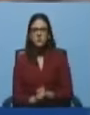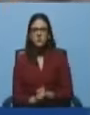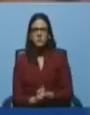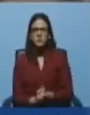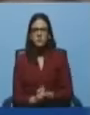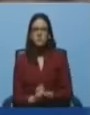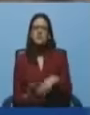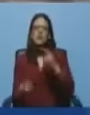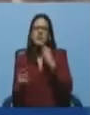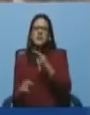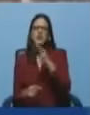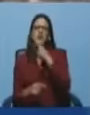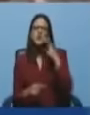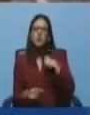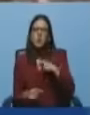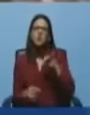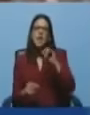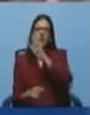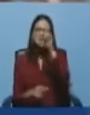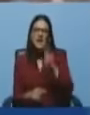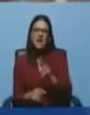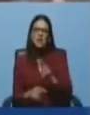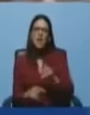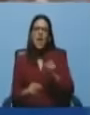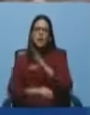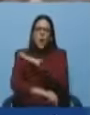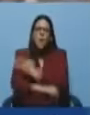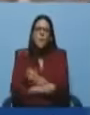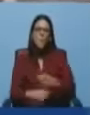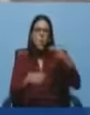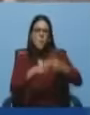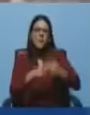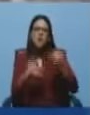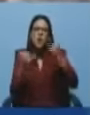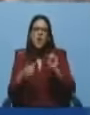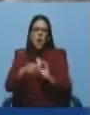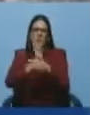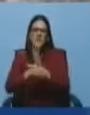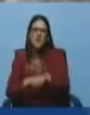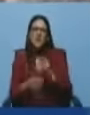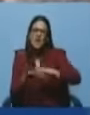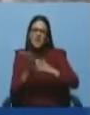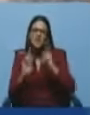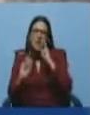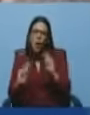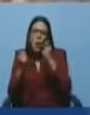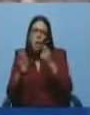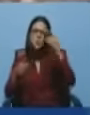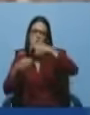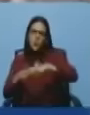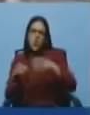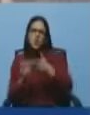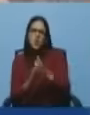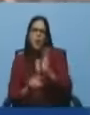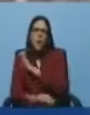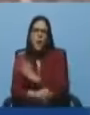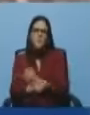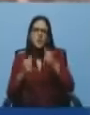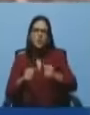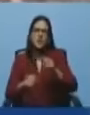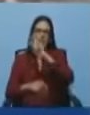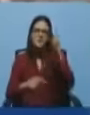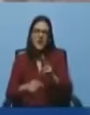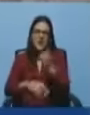Rusia y Venezuela son músculos petroleros, y ahora acá en el BRICS esto se consolidará como potencia Venezuela